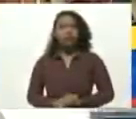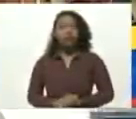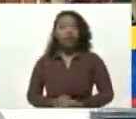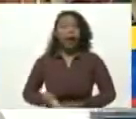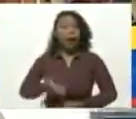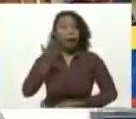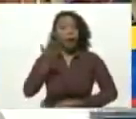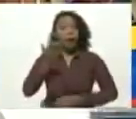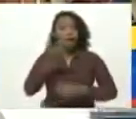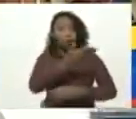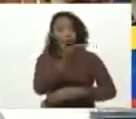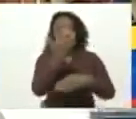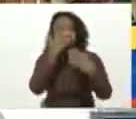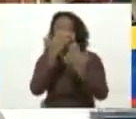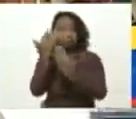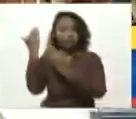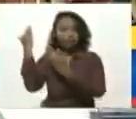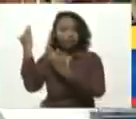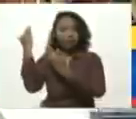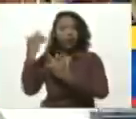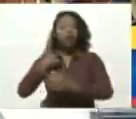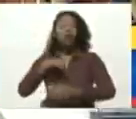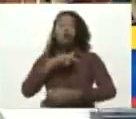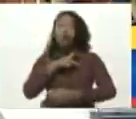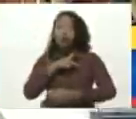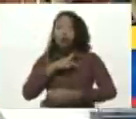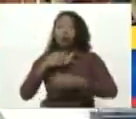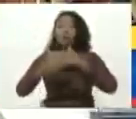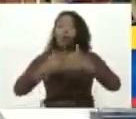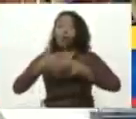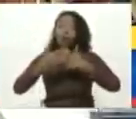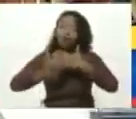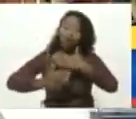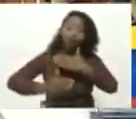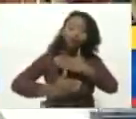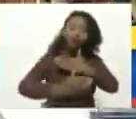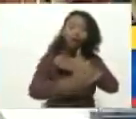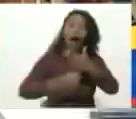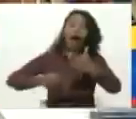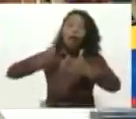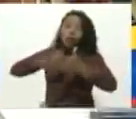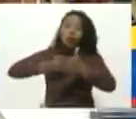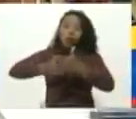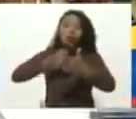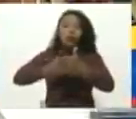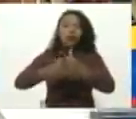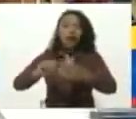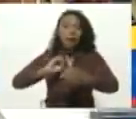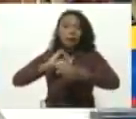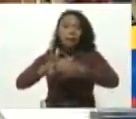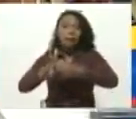Importante, fíjense ustedes, nosotros vamos avanzando en la lucha contra el COVID.